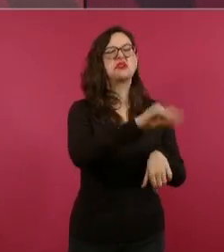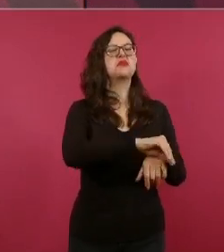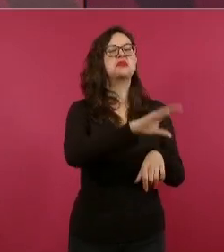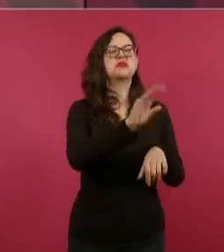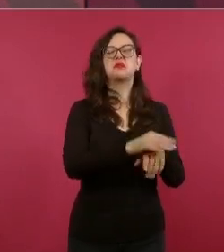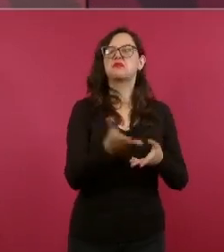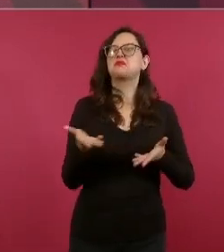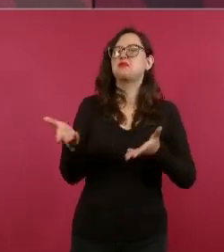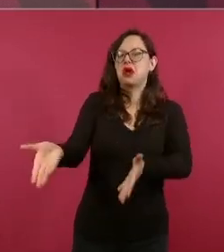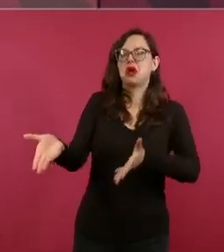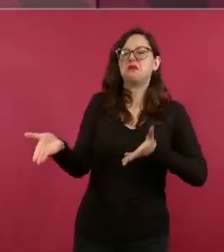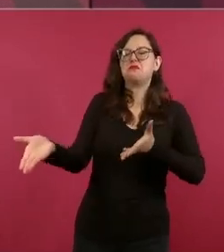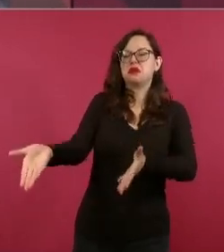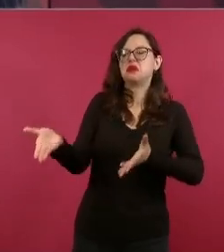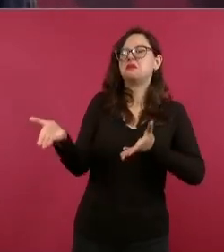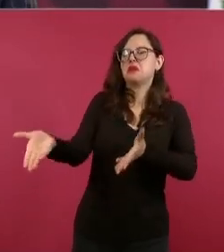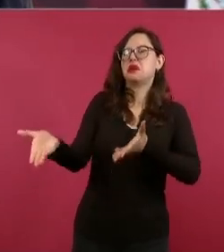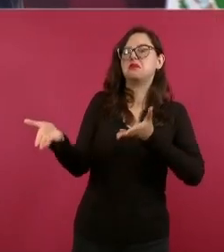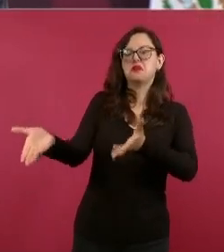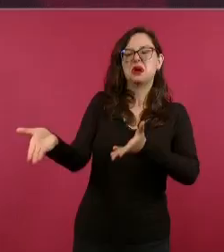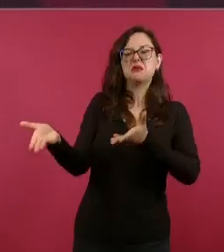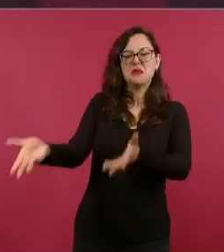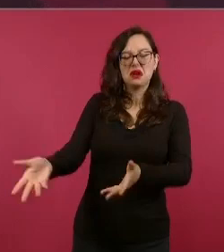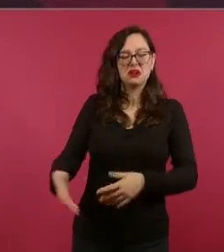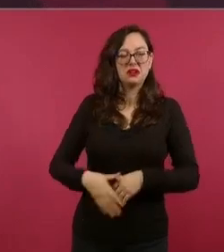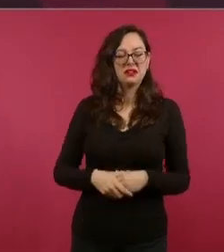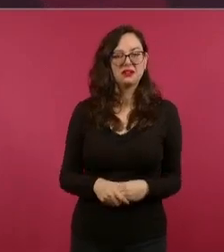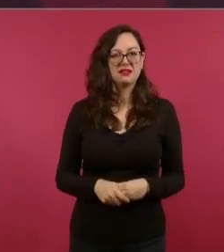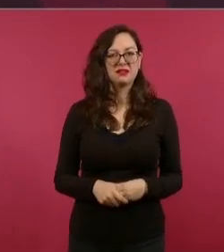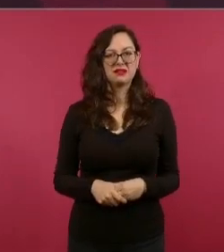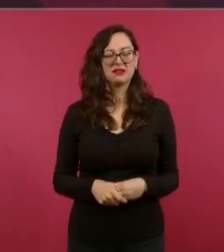Incluso en el caso de los hipertensos, lo mismo.